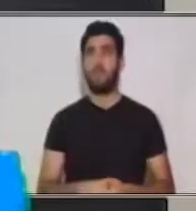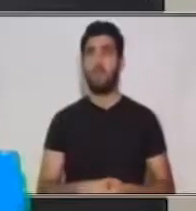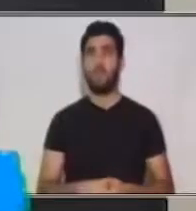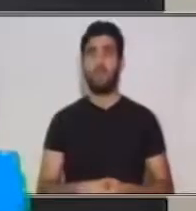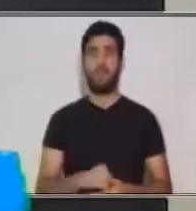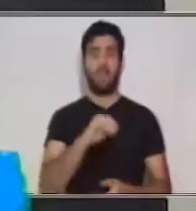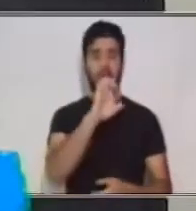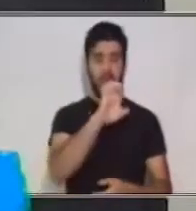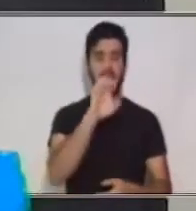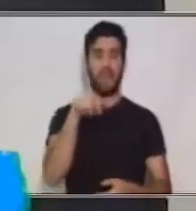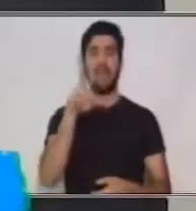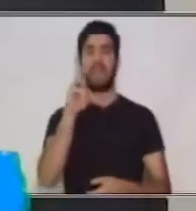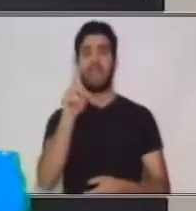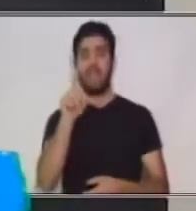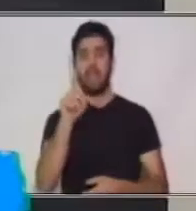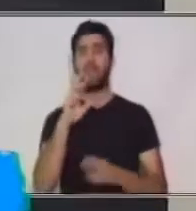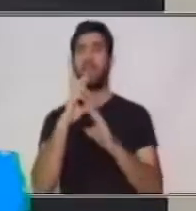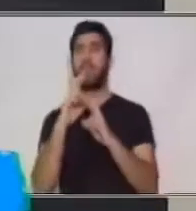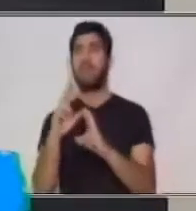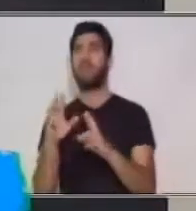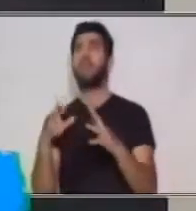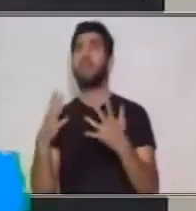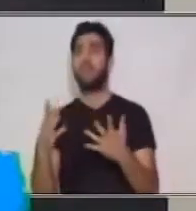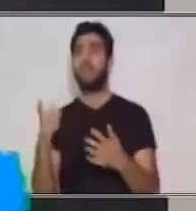para D, tendrán